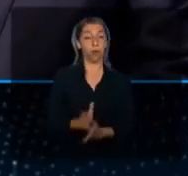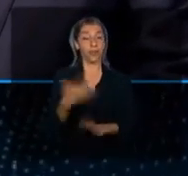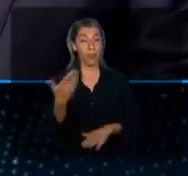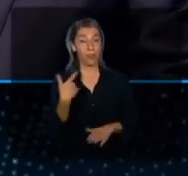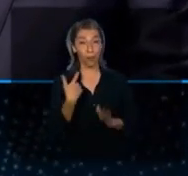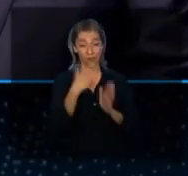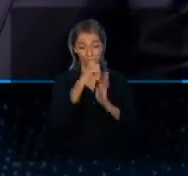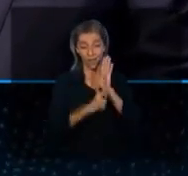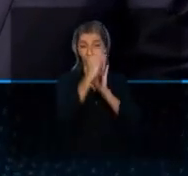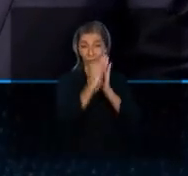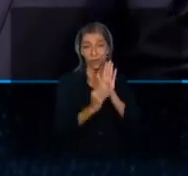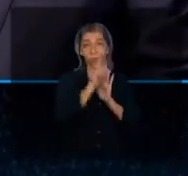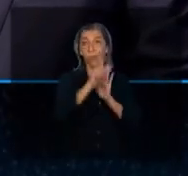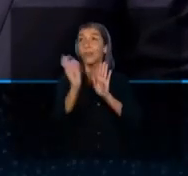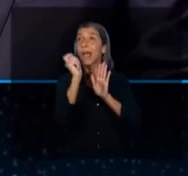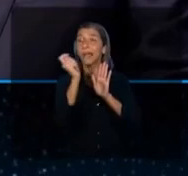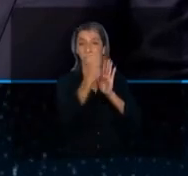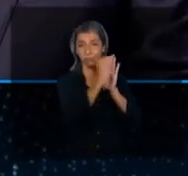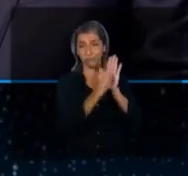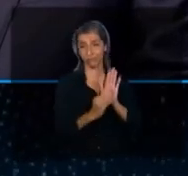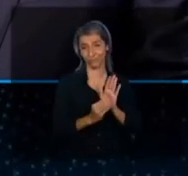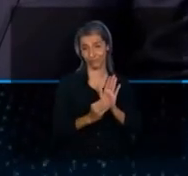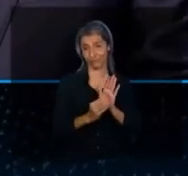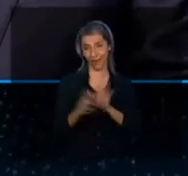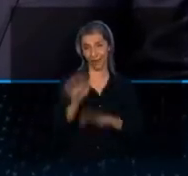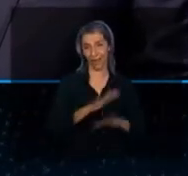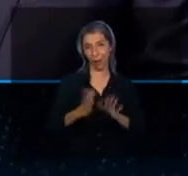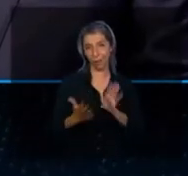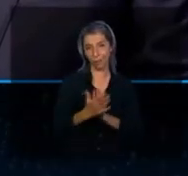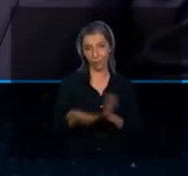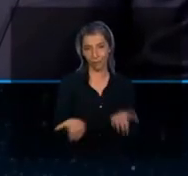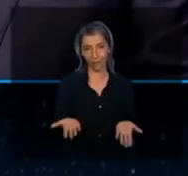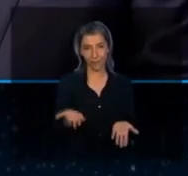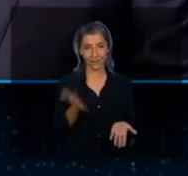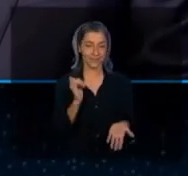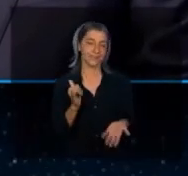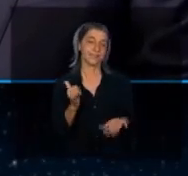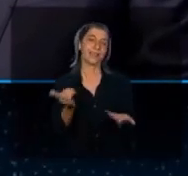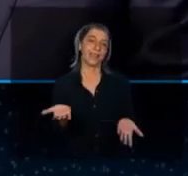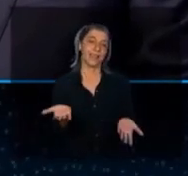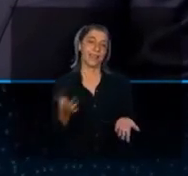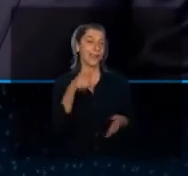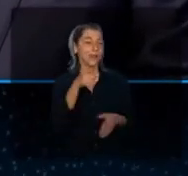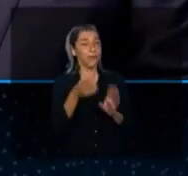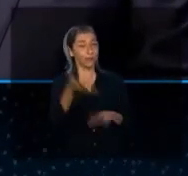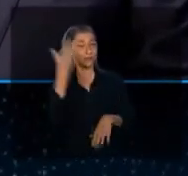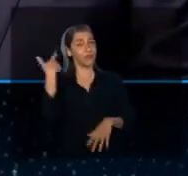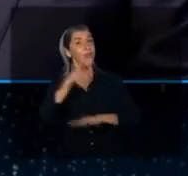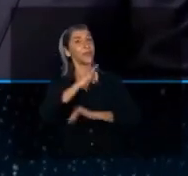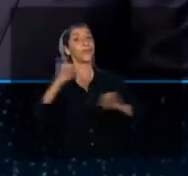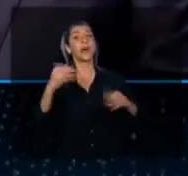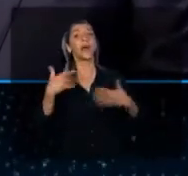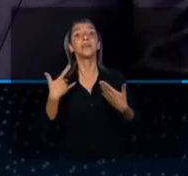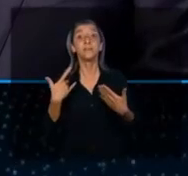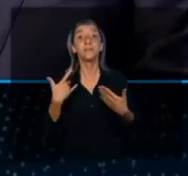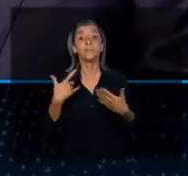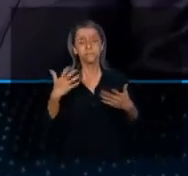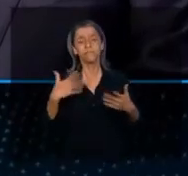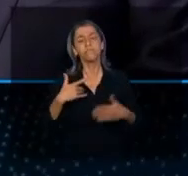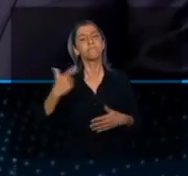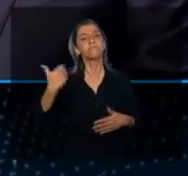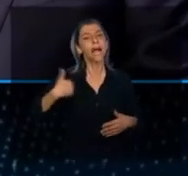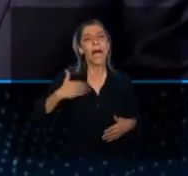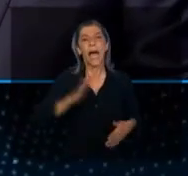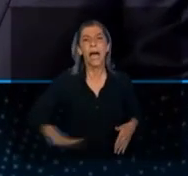y sí Y sí le Lo llamas a la unidad nacional el otro día llamaste a la unidad nacional te olvidaste m